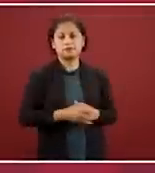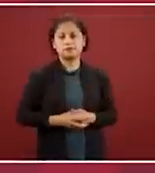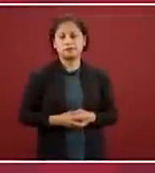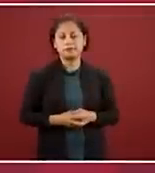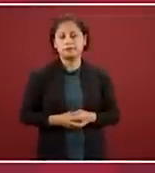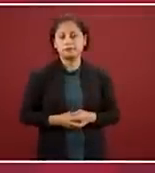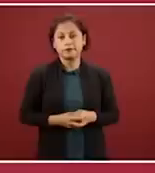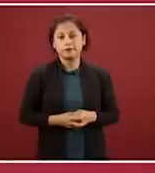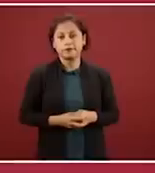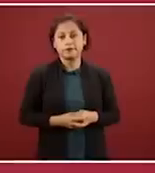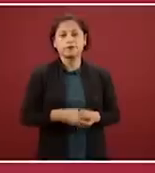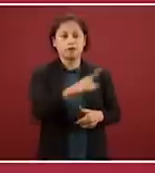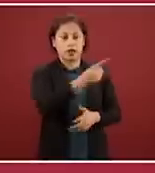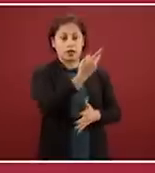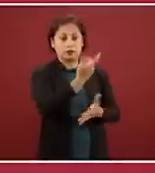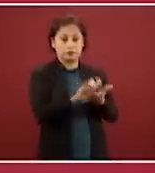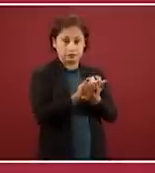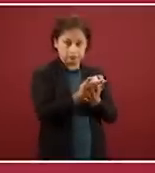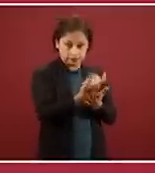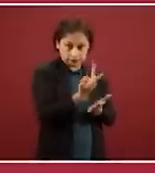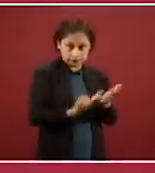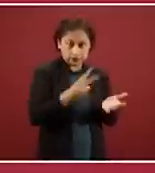el doble.